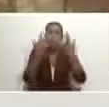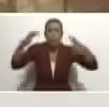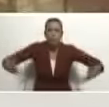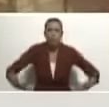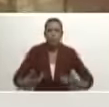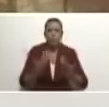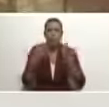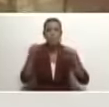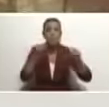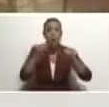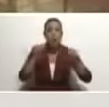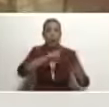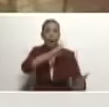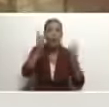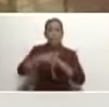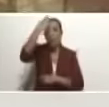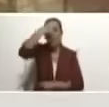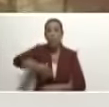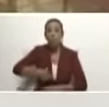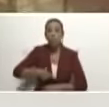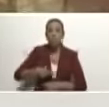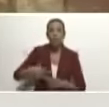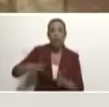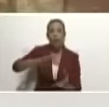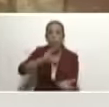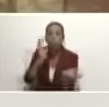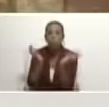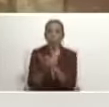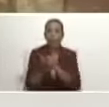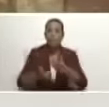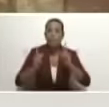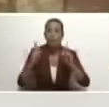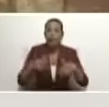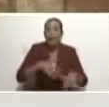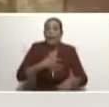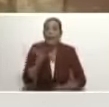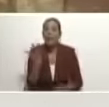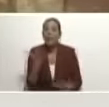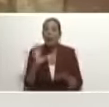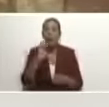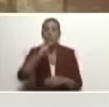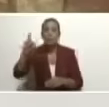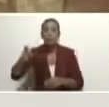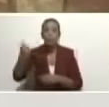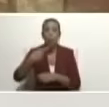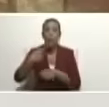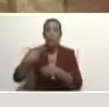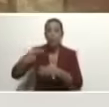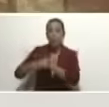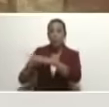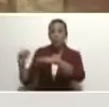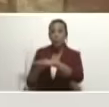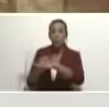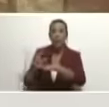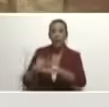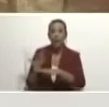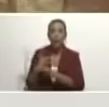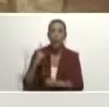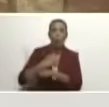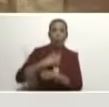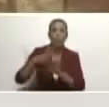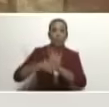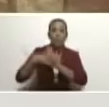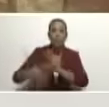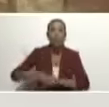nos permitió cambiar el juego geopolítico que pretendían la ExxonMobil y el gobierno de Guyana contra los